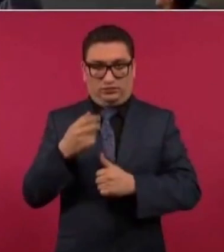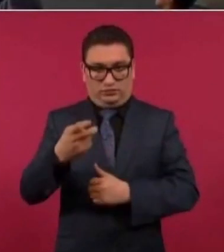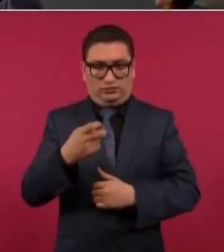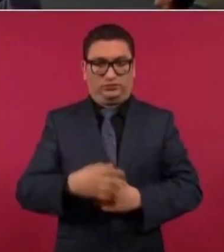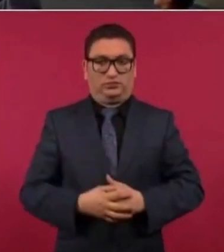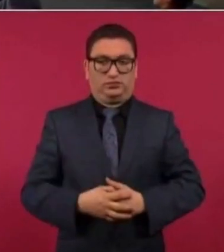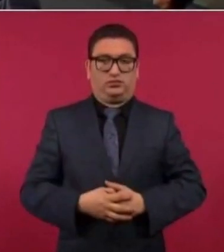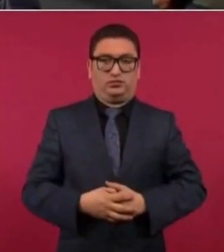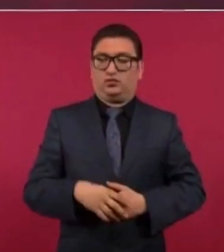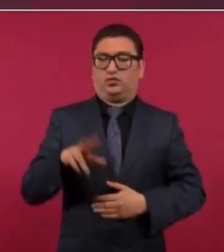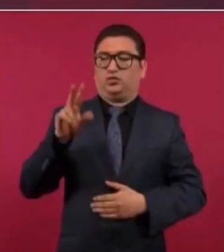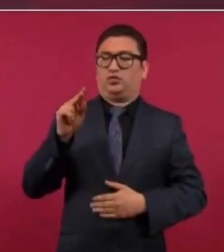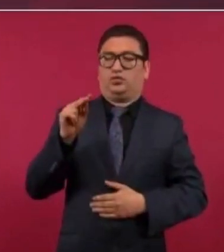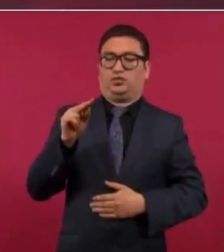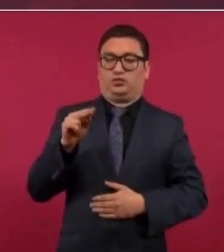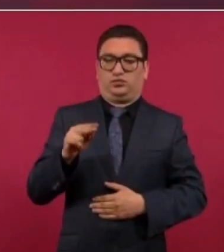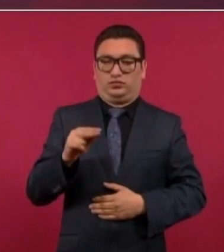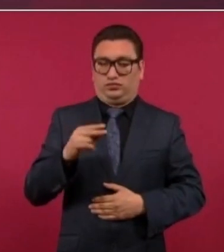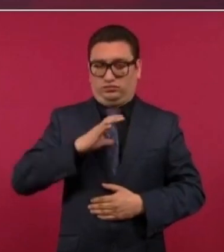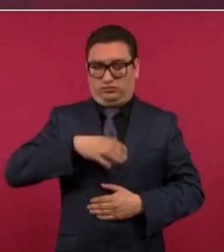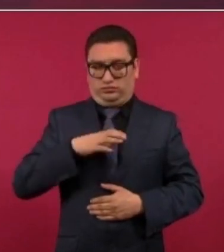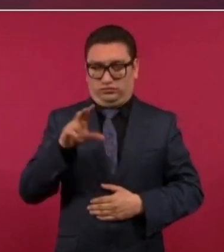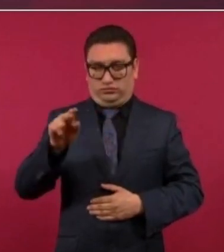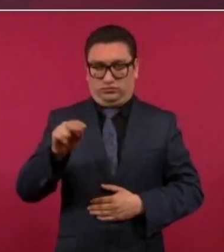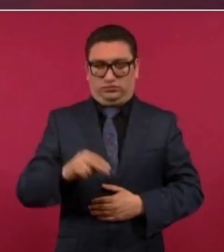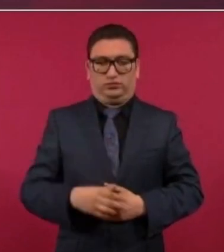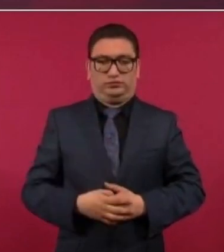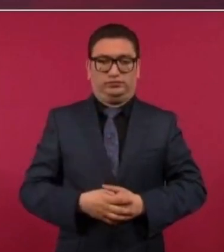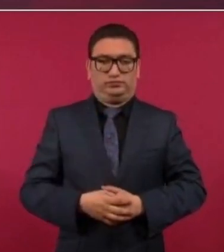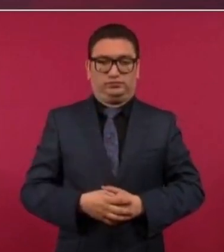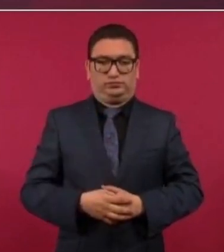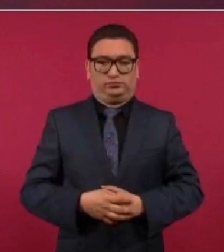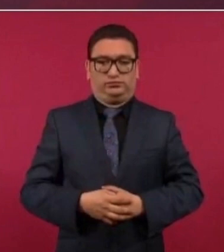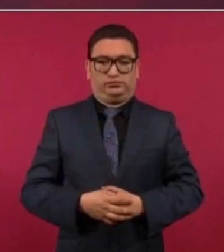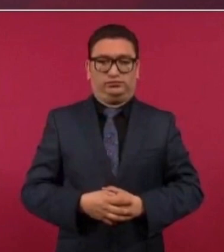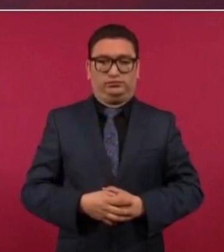No, no es cáncer, según